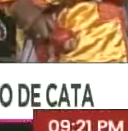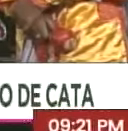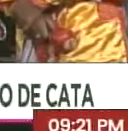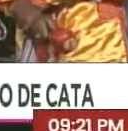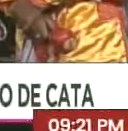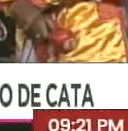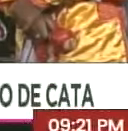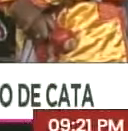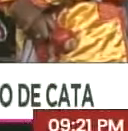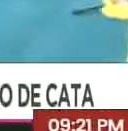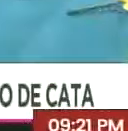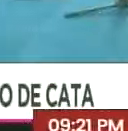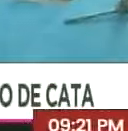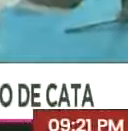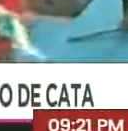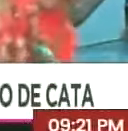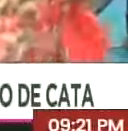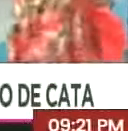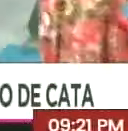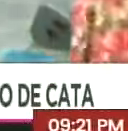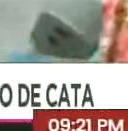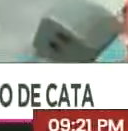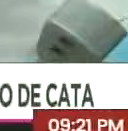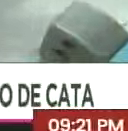Presencia de los Diablos Danzantes de Cuyagua.